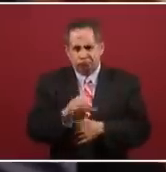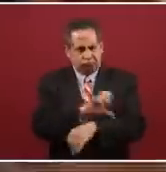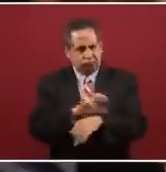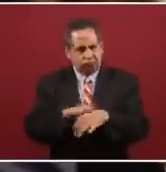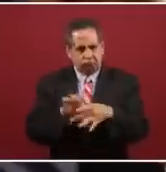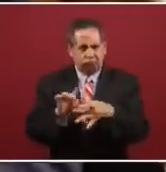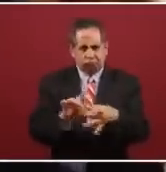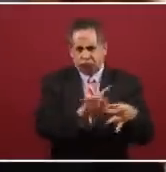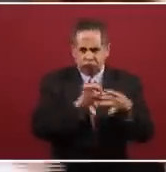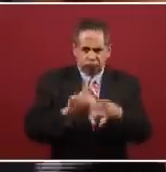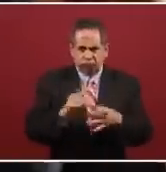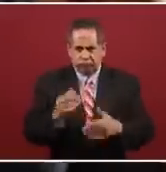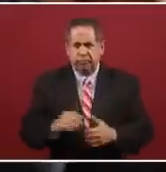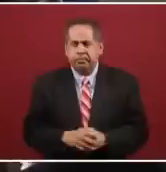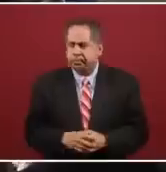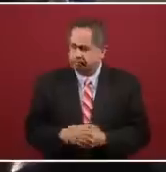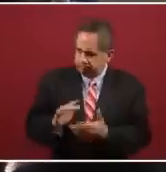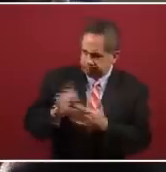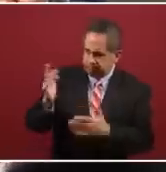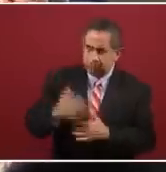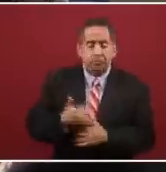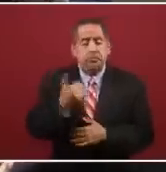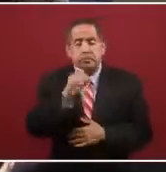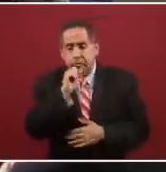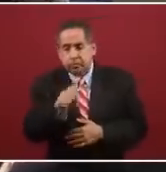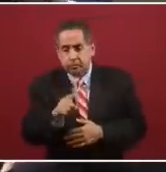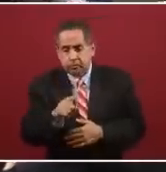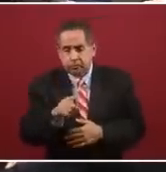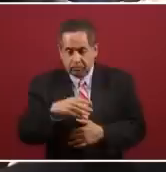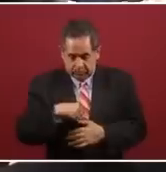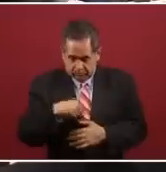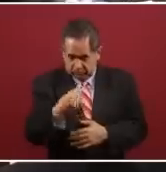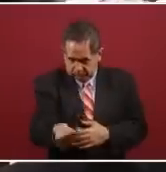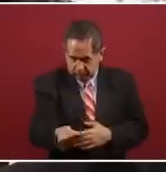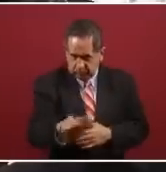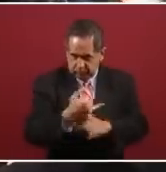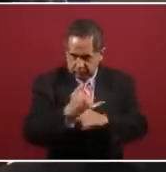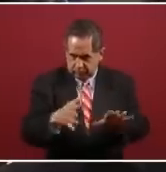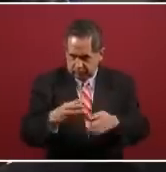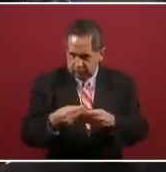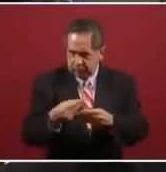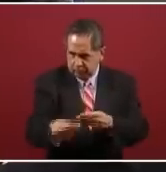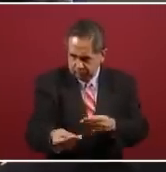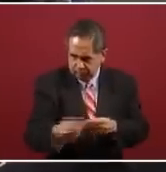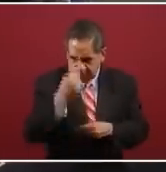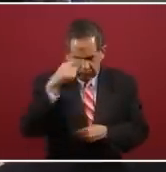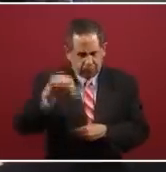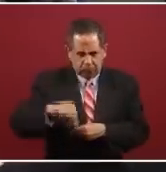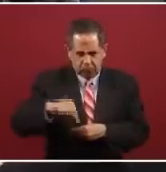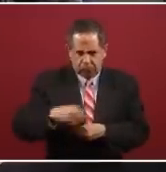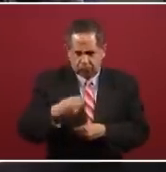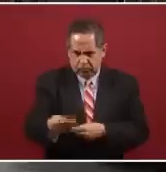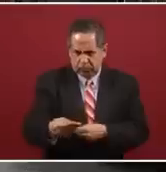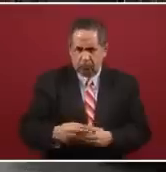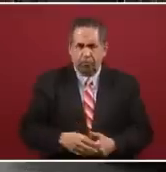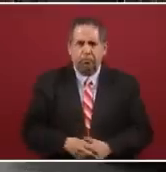coordinada. Y de todas maneras se te entrega el informe hoy.